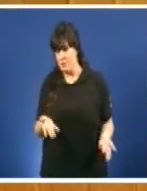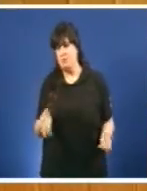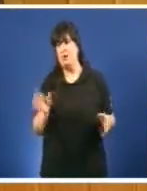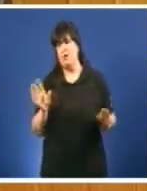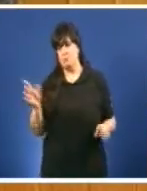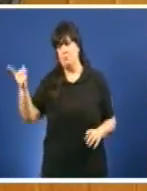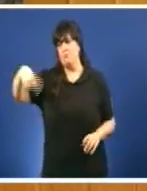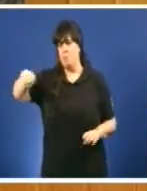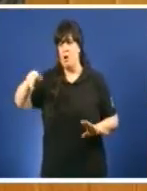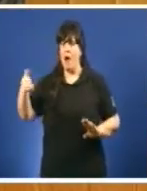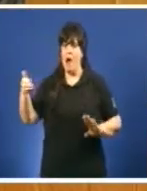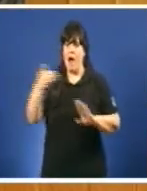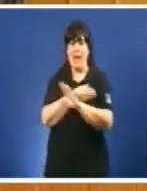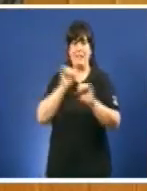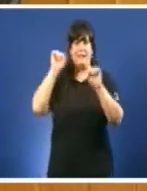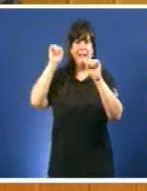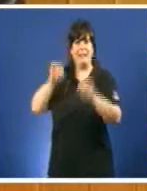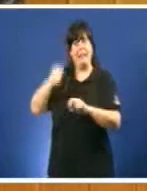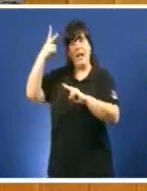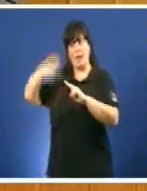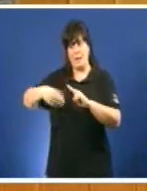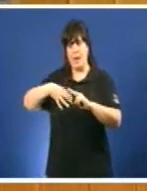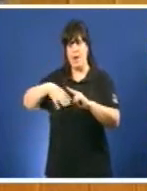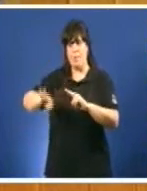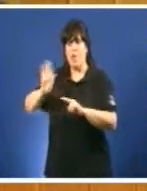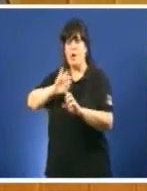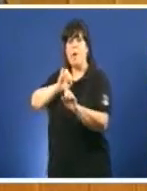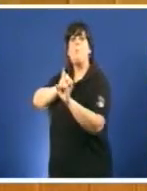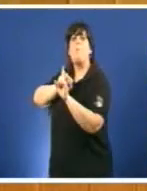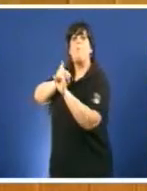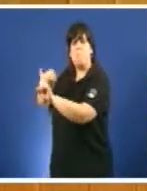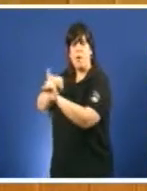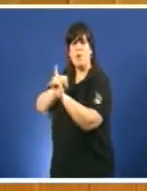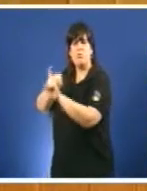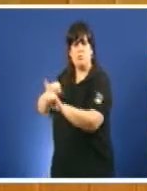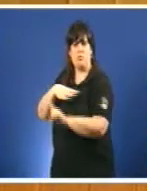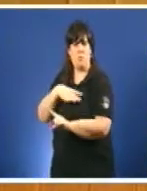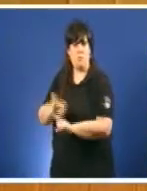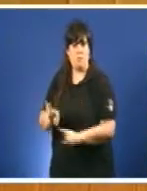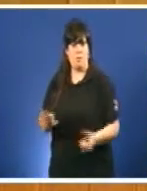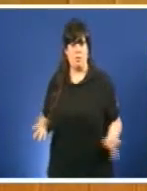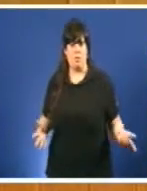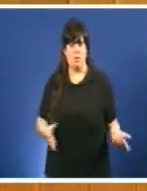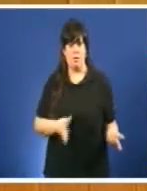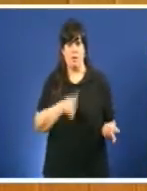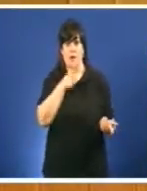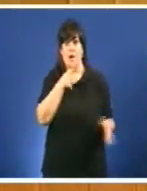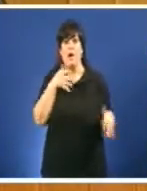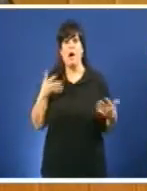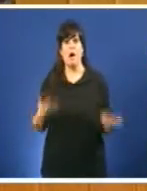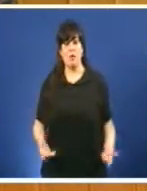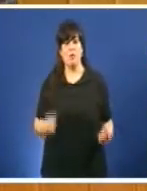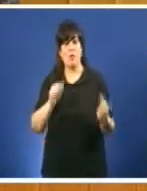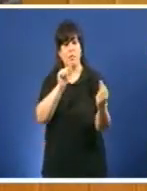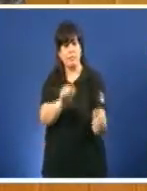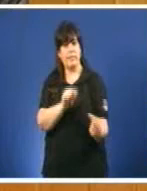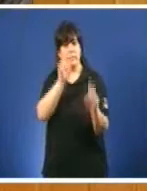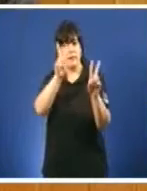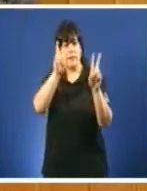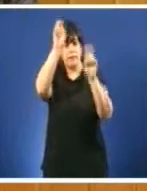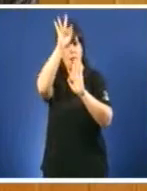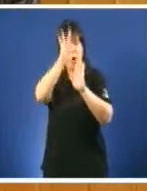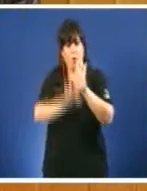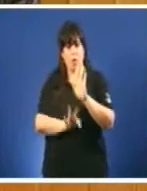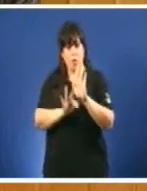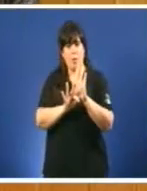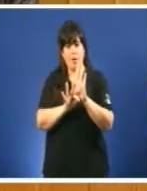que non se producise ese retraso, porque é inaudito que no debate dos orzamentos na práctica non podamos debatir